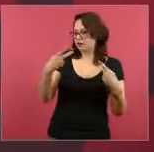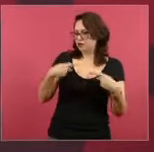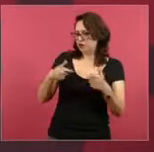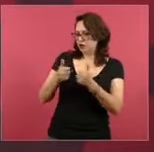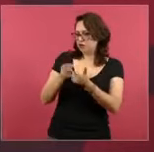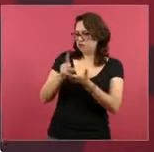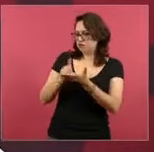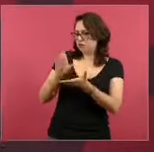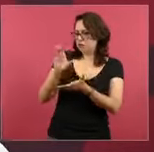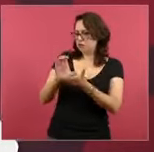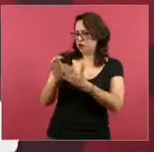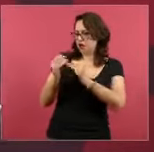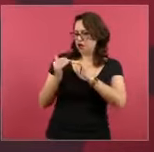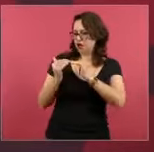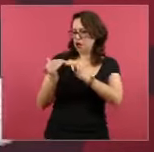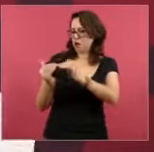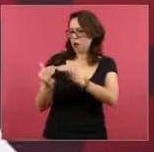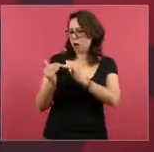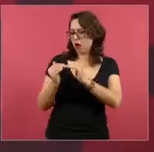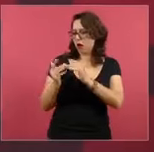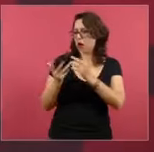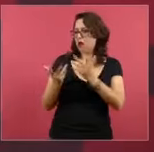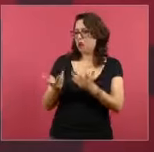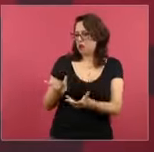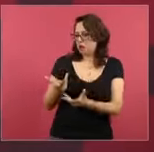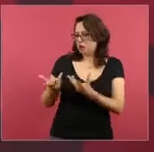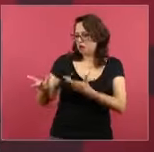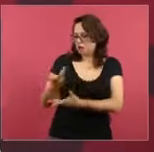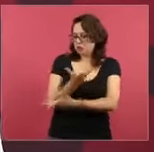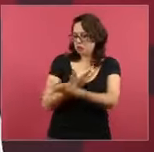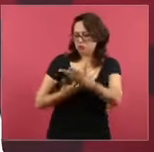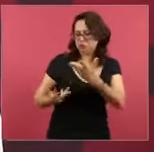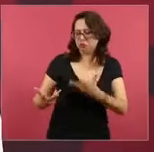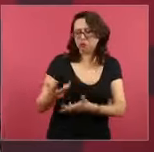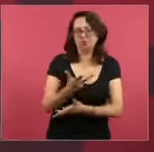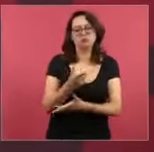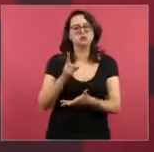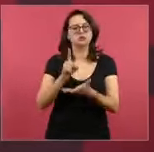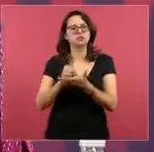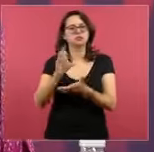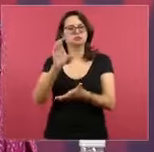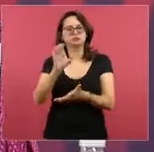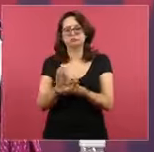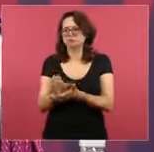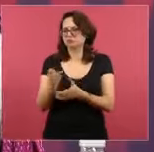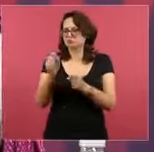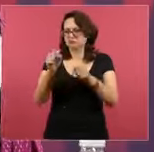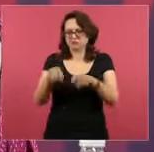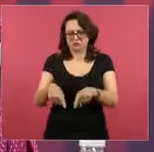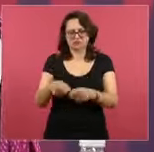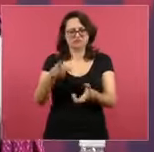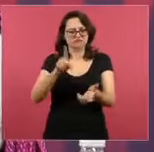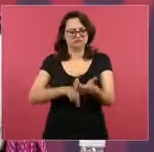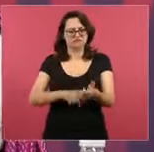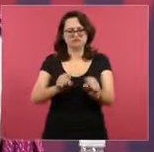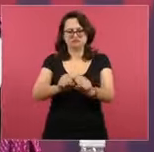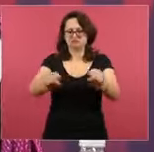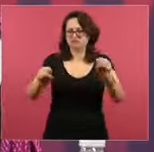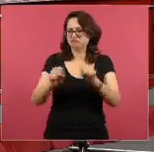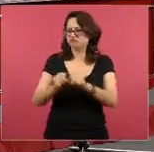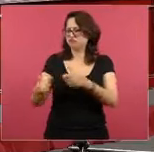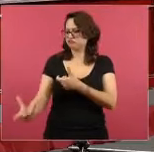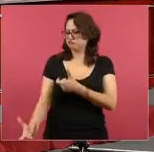discapacidad. Discapacidad leve que puede estar integrada al grupo, es una maravilla cómo lo integran, cómo